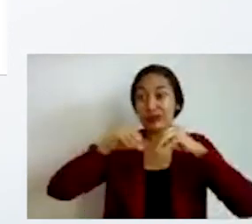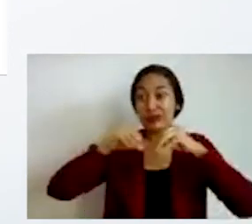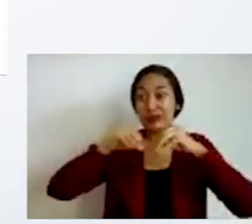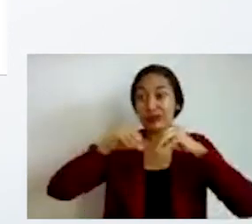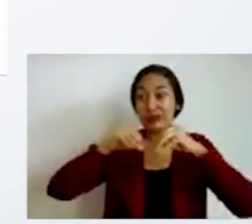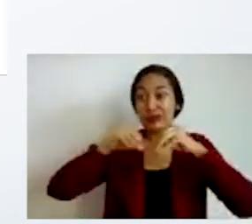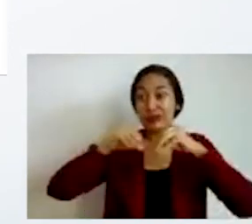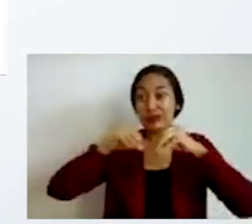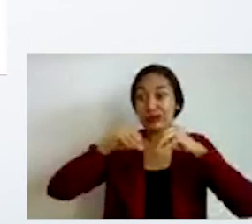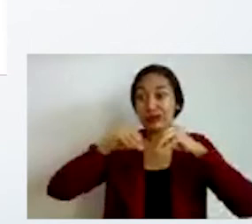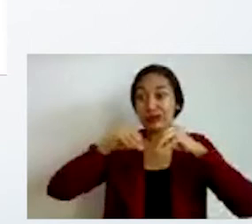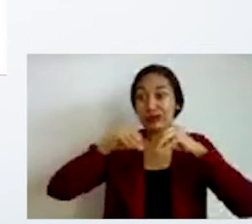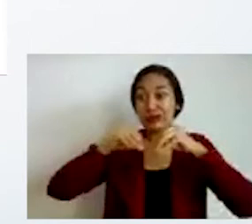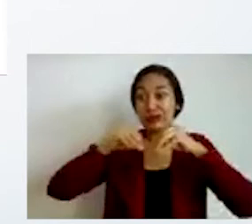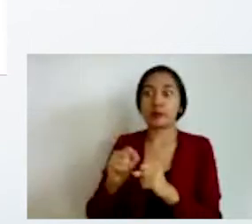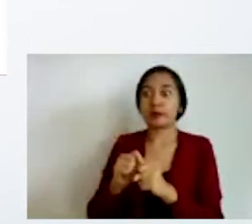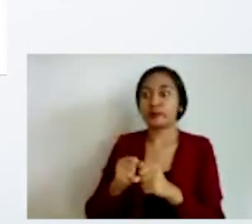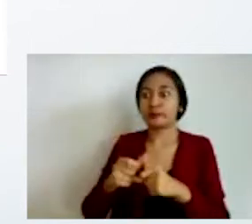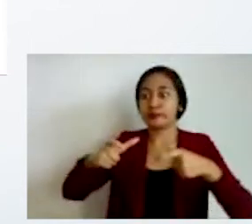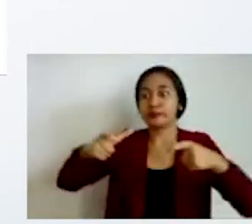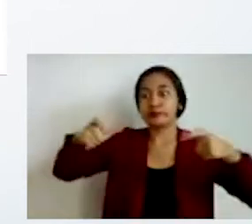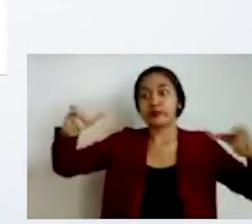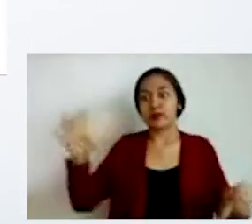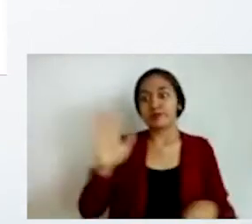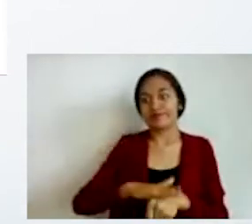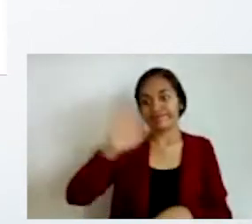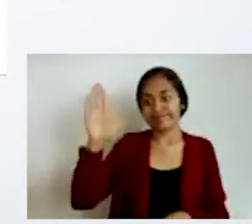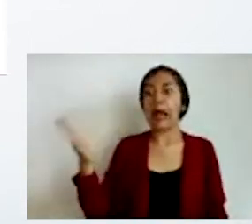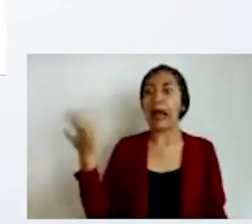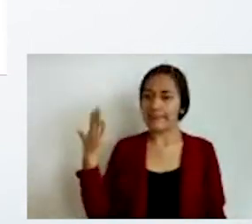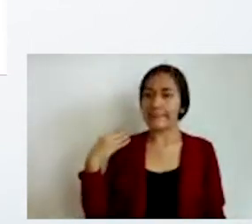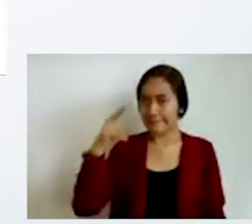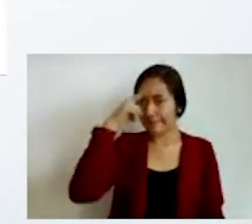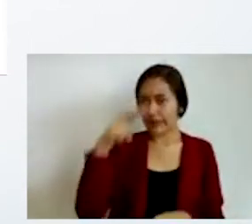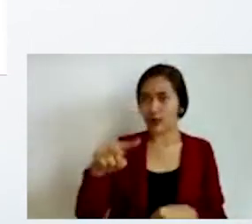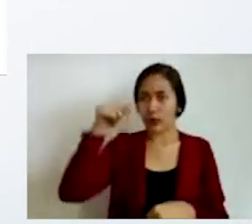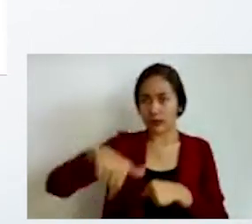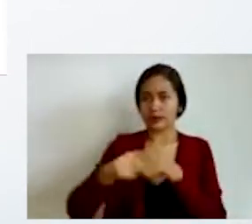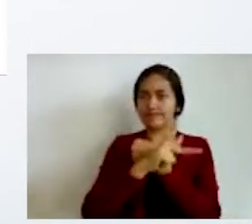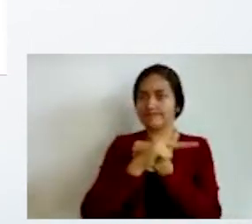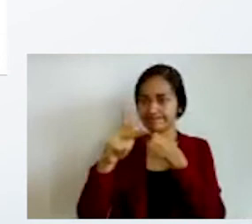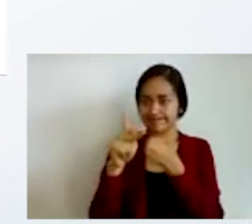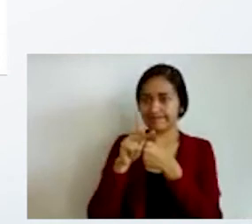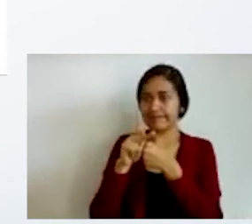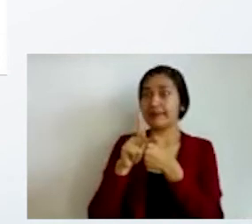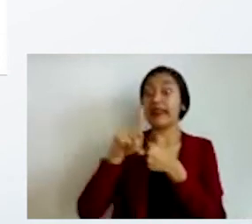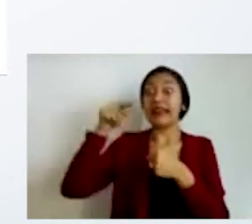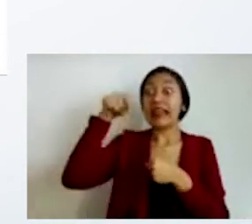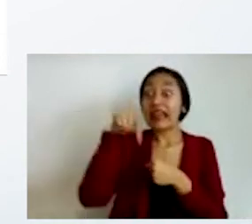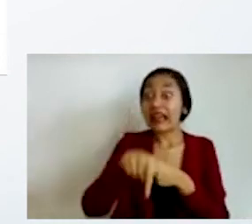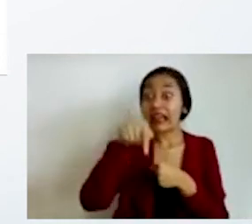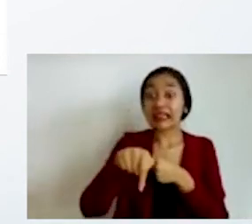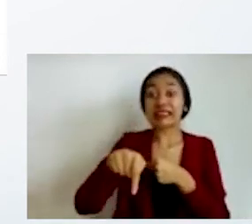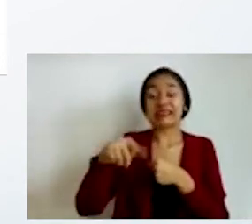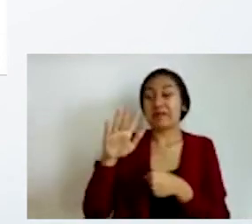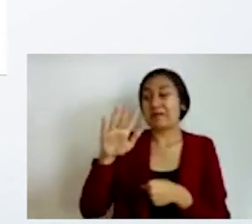México ya la semana pasada formaba parte del club exclusivo de los países con peores